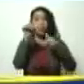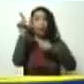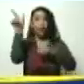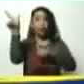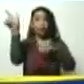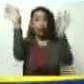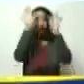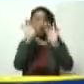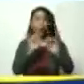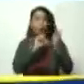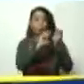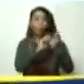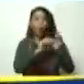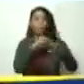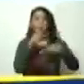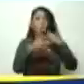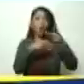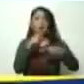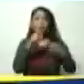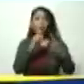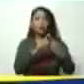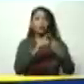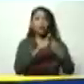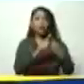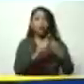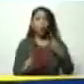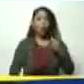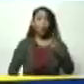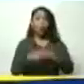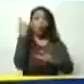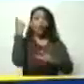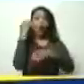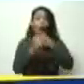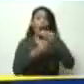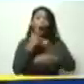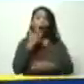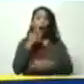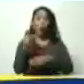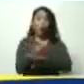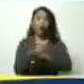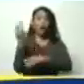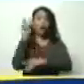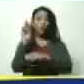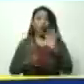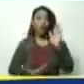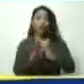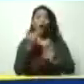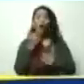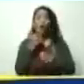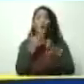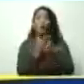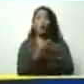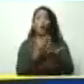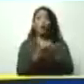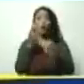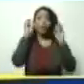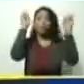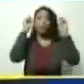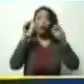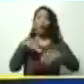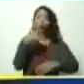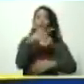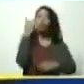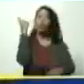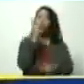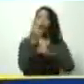fase de discusiones políticas y si una vez que lo hagan el gobierno venezolano elevará alguna propuesta puntual de cuando